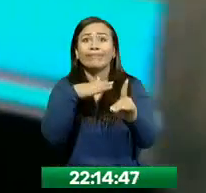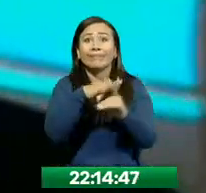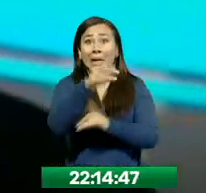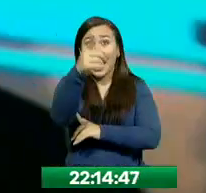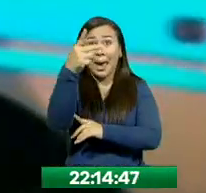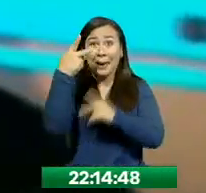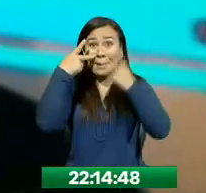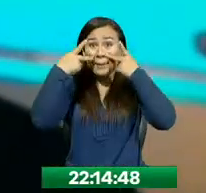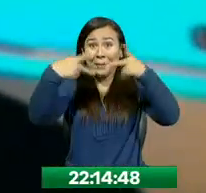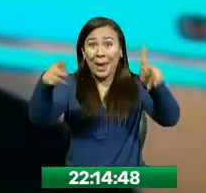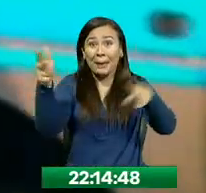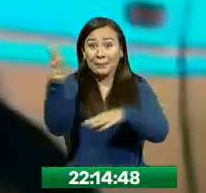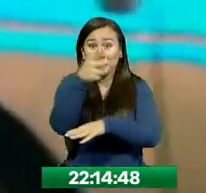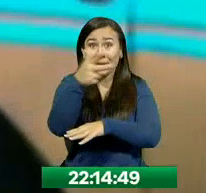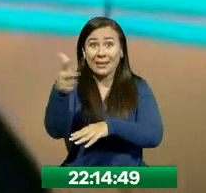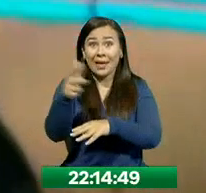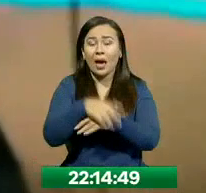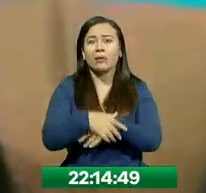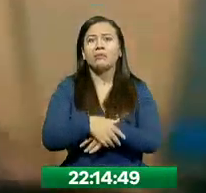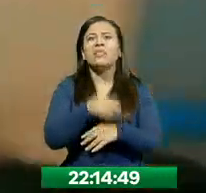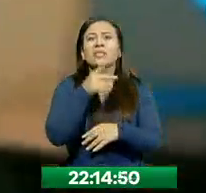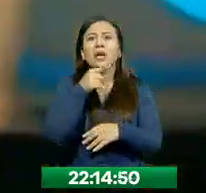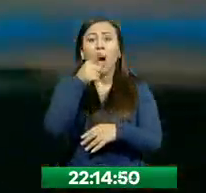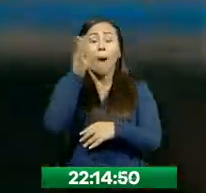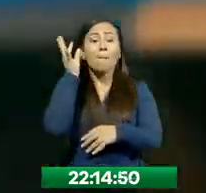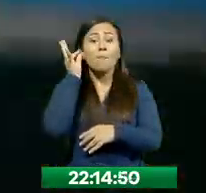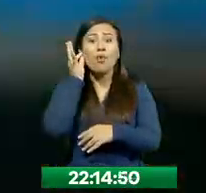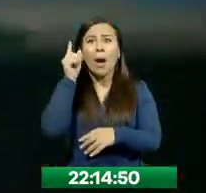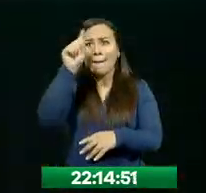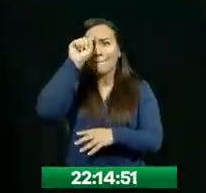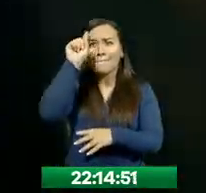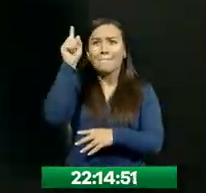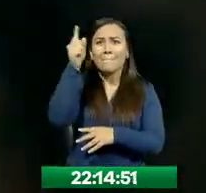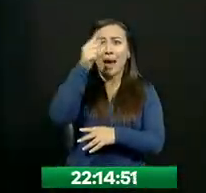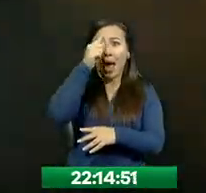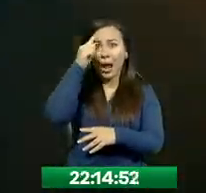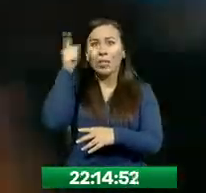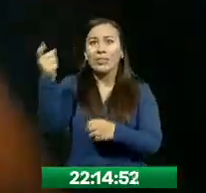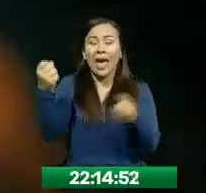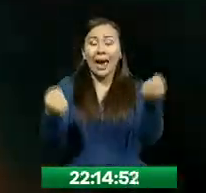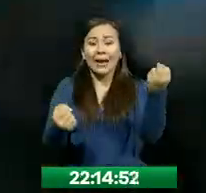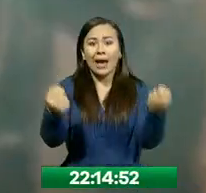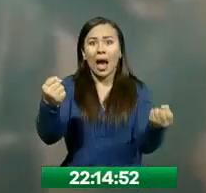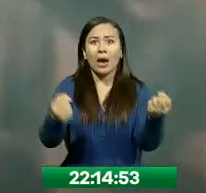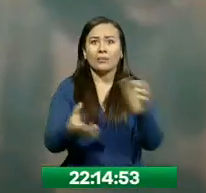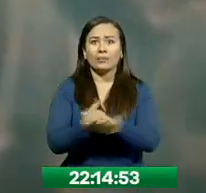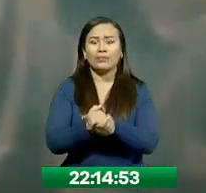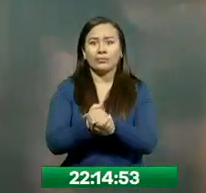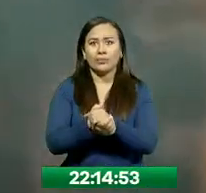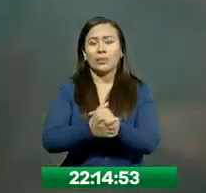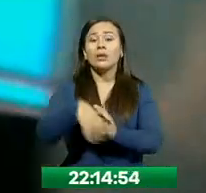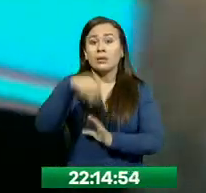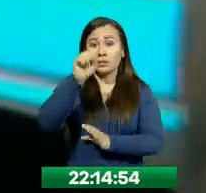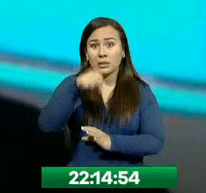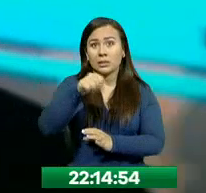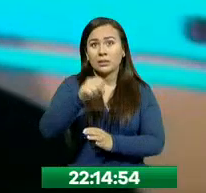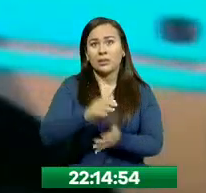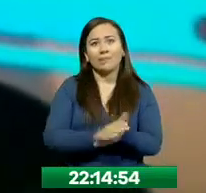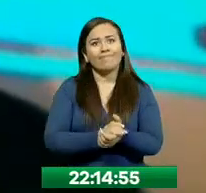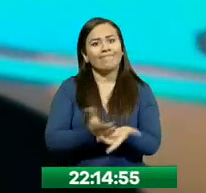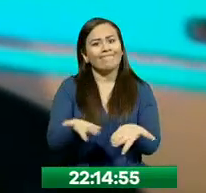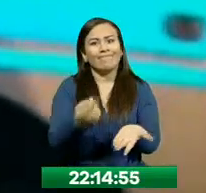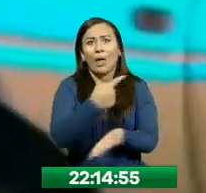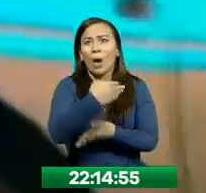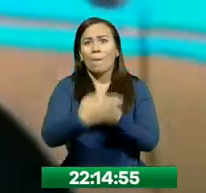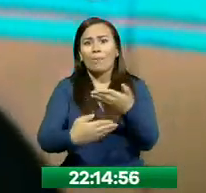que se viralizaron por redes sociales y que muestran que la demandada estaba dentro del patrullero, indicó: definitivamente se sale de las manos en todo el